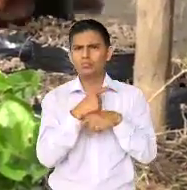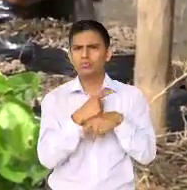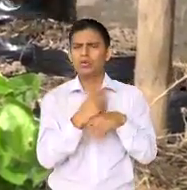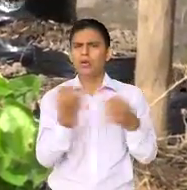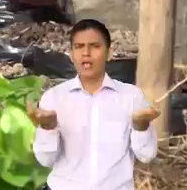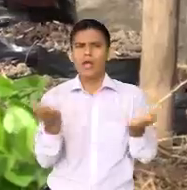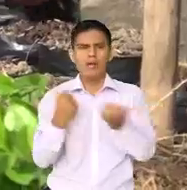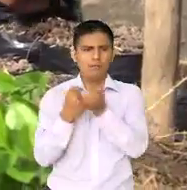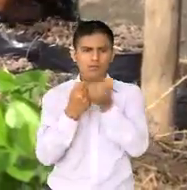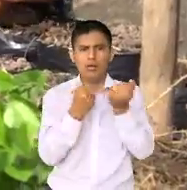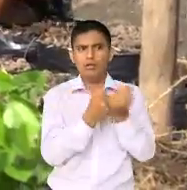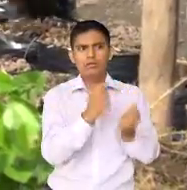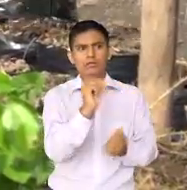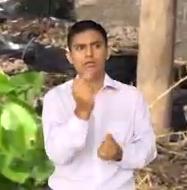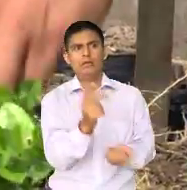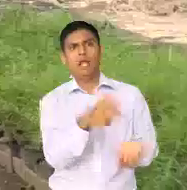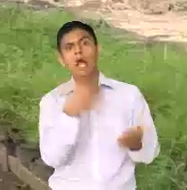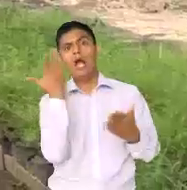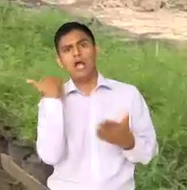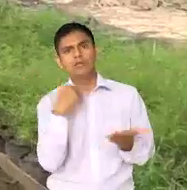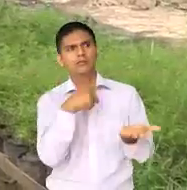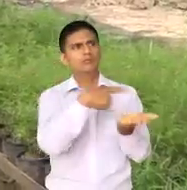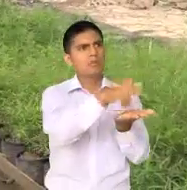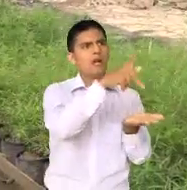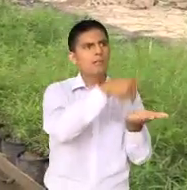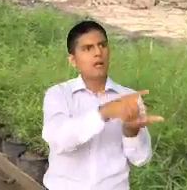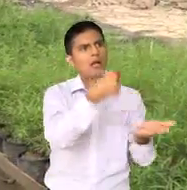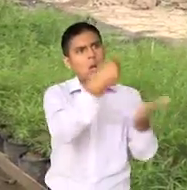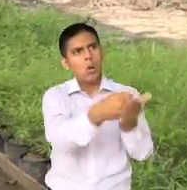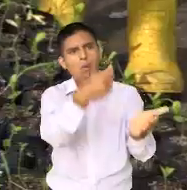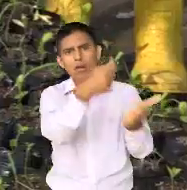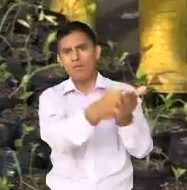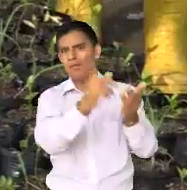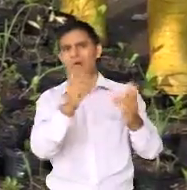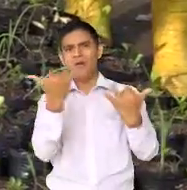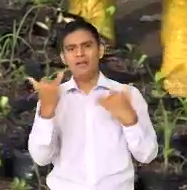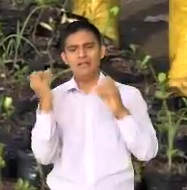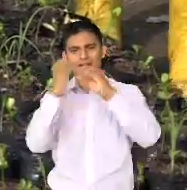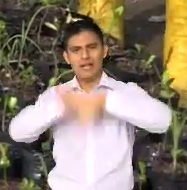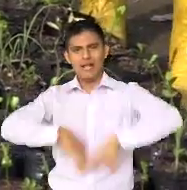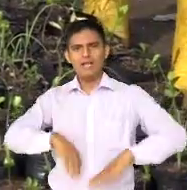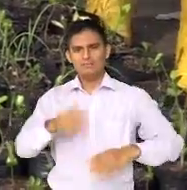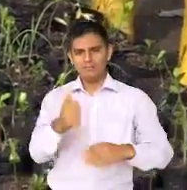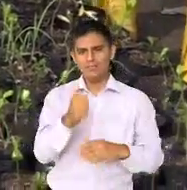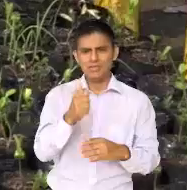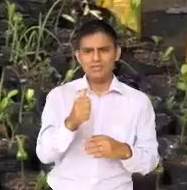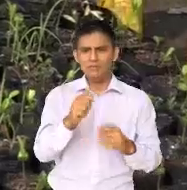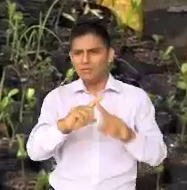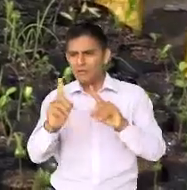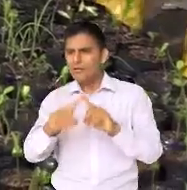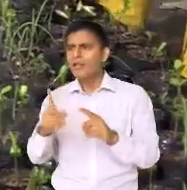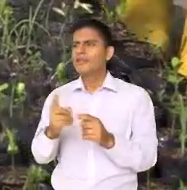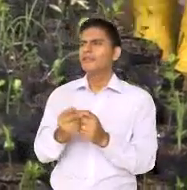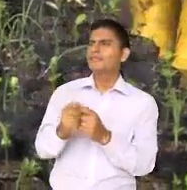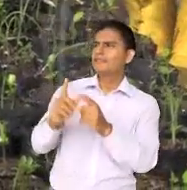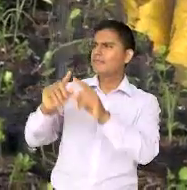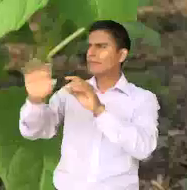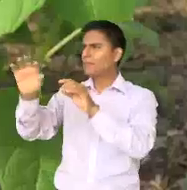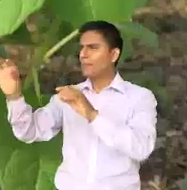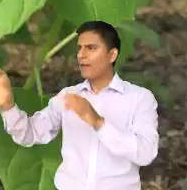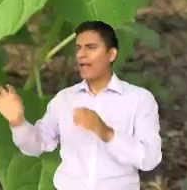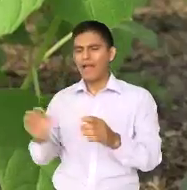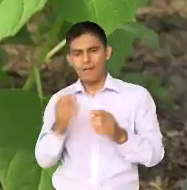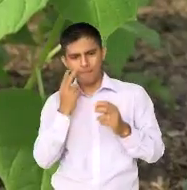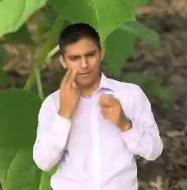provecho para las arcas municipales ya que es precisamente de allí de donde se extraen una variedad de especies ornamentales mismas